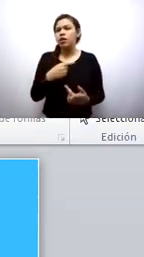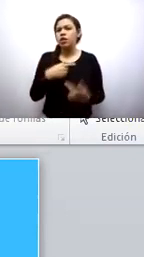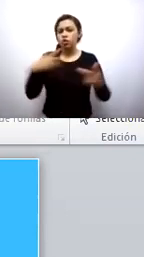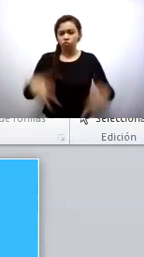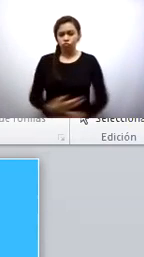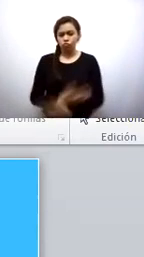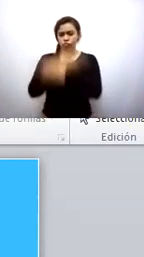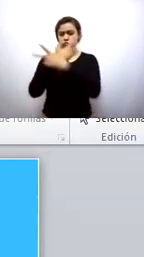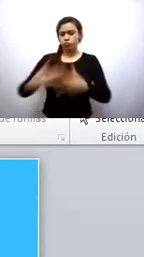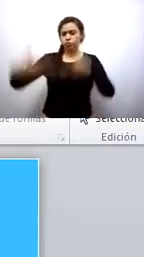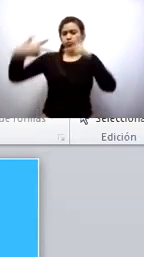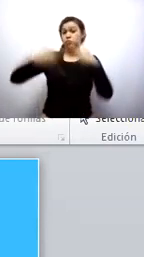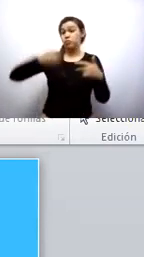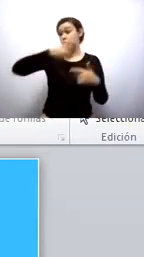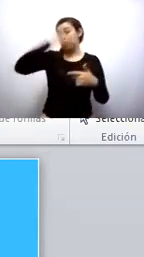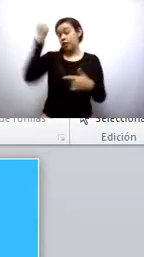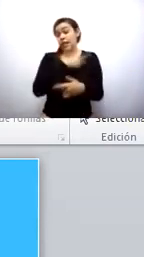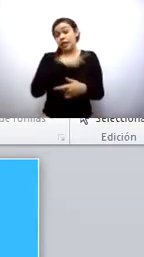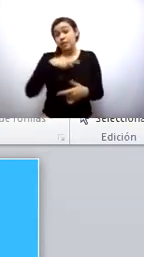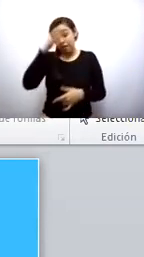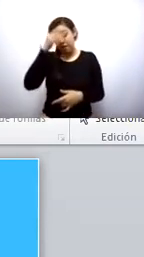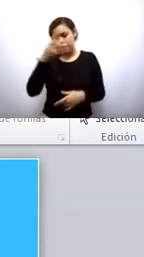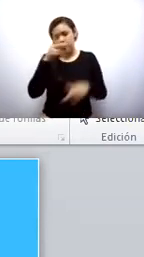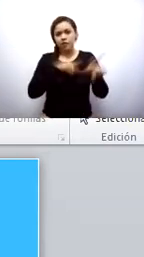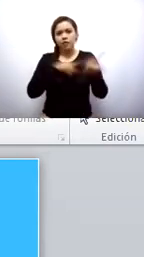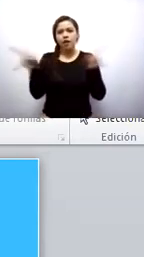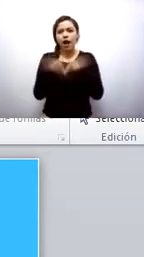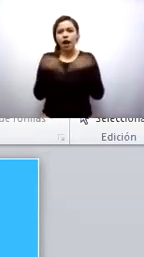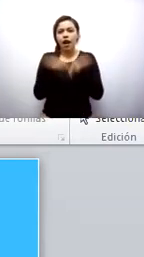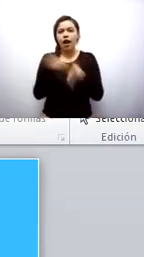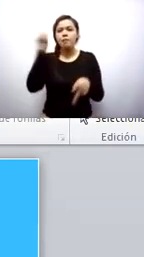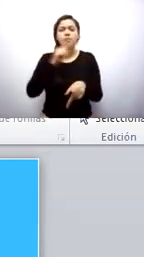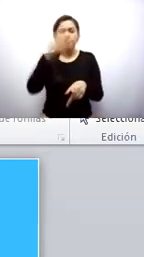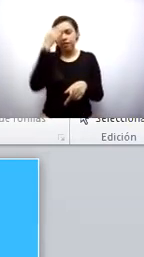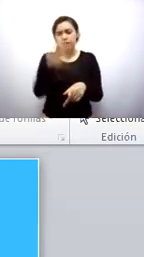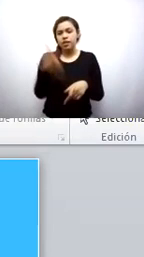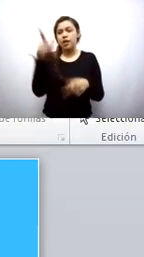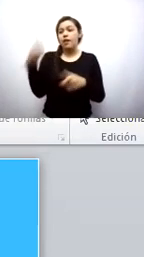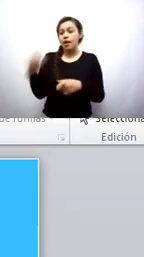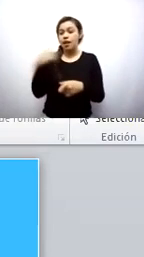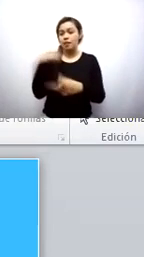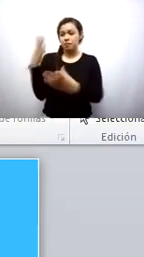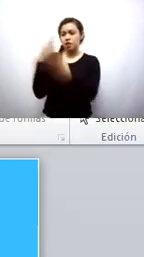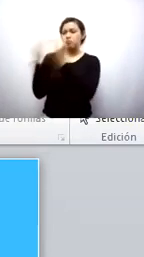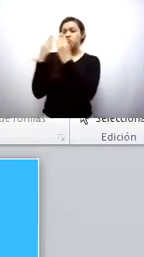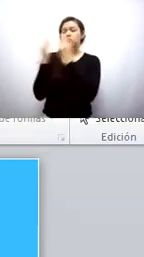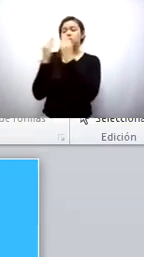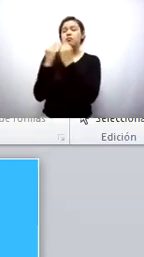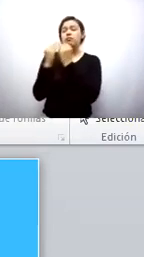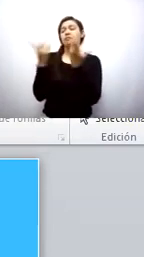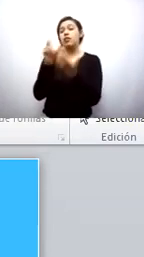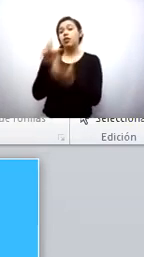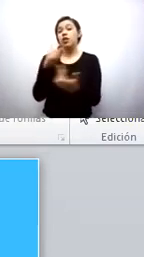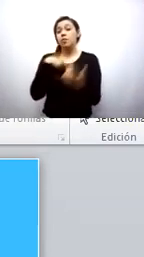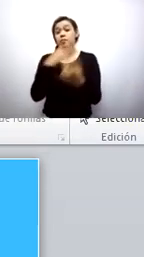videollamadas y cosas así, entonces pues tuve que aprender. Ahí tengo una prima que ella sí sabe usar bien el celular y pues ella fue la que me estuvo enseñando. Tampoco, por ejemplo, en mi